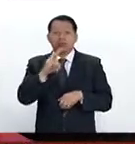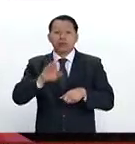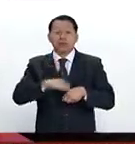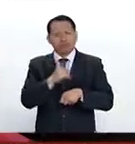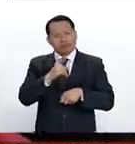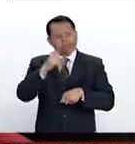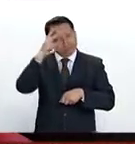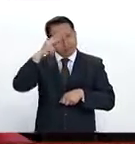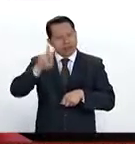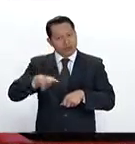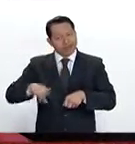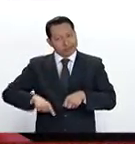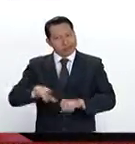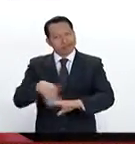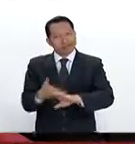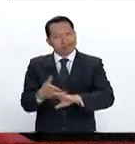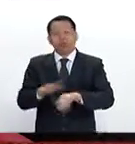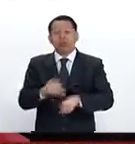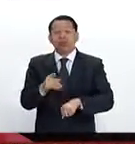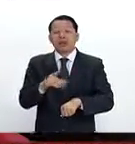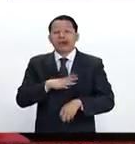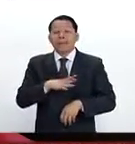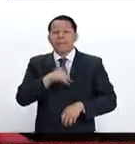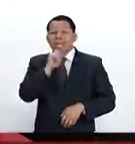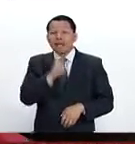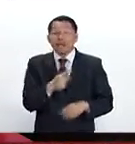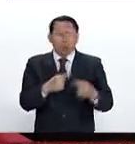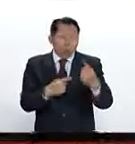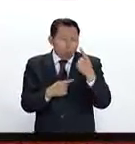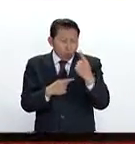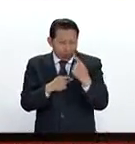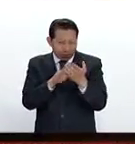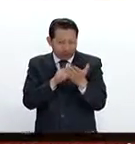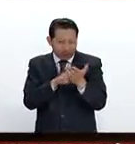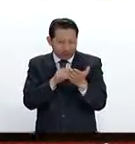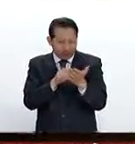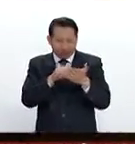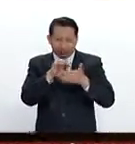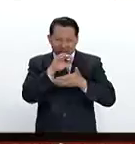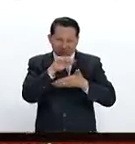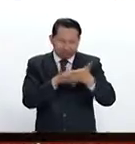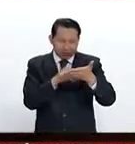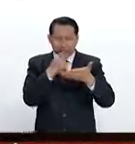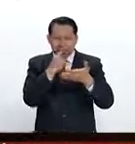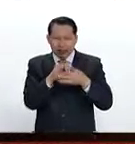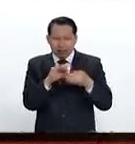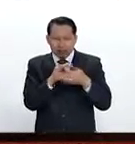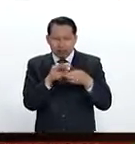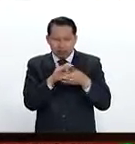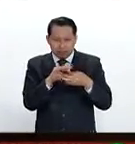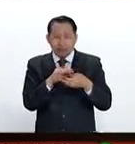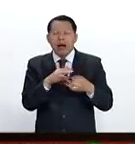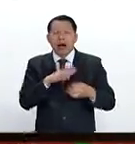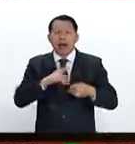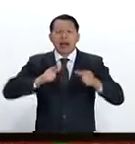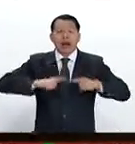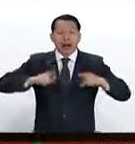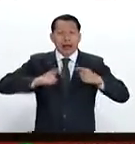lugar, en uno de los memorándums se da la discrecionalidad para que los agentes